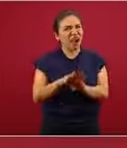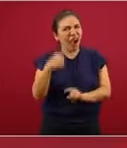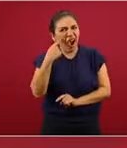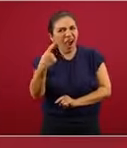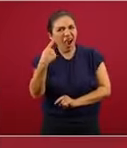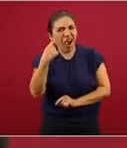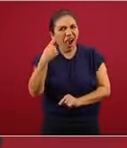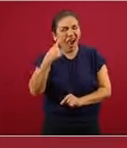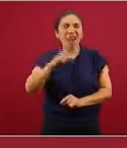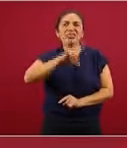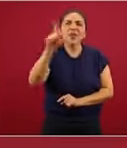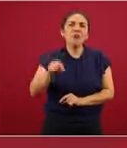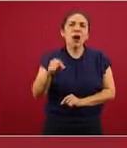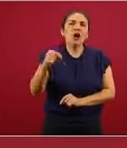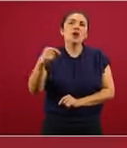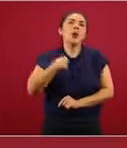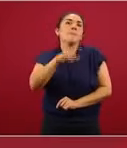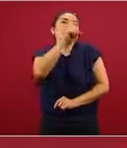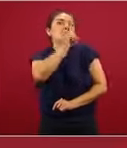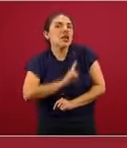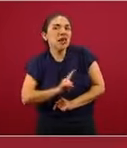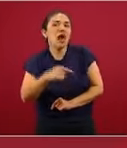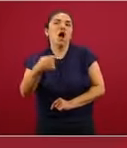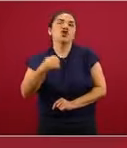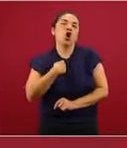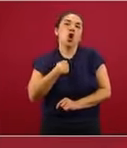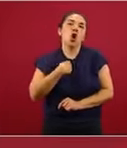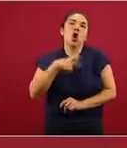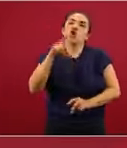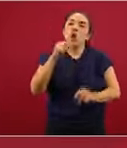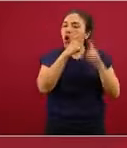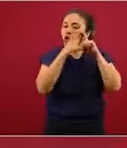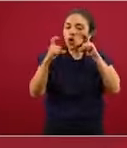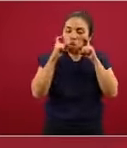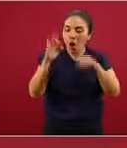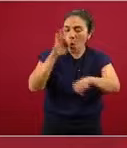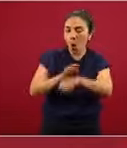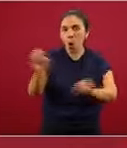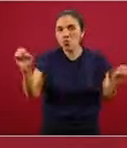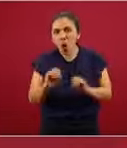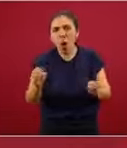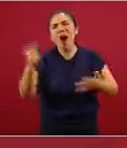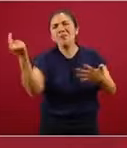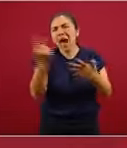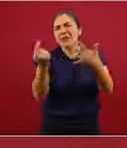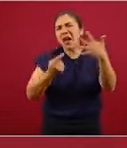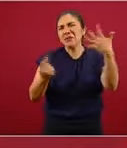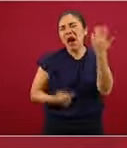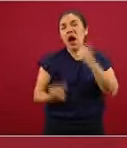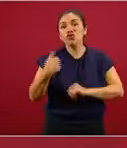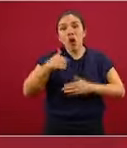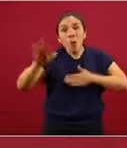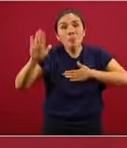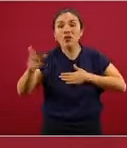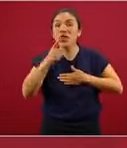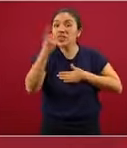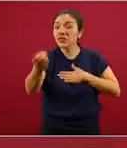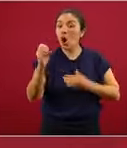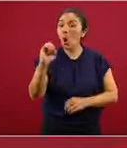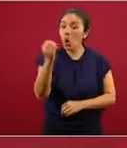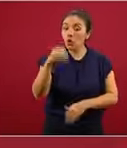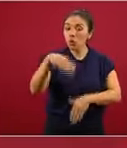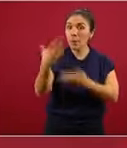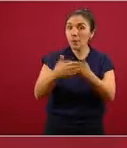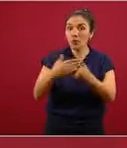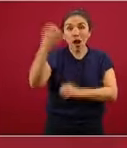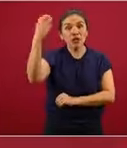llevar después que no le atiné al pico, que no promuevo el cubrebocas, que etcétera, etcétera, y que prometí los semáforos verdes y no se